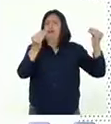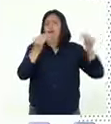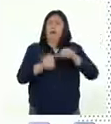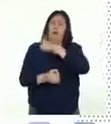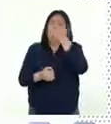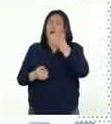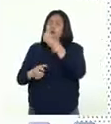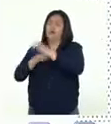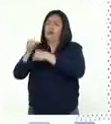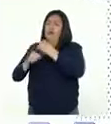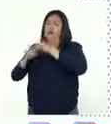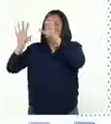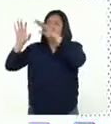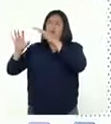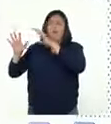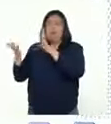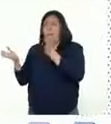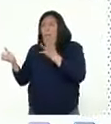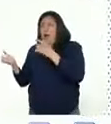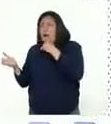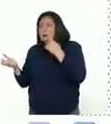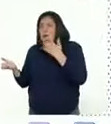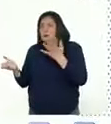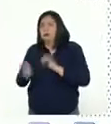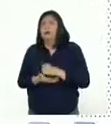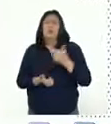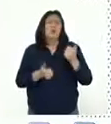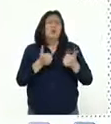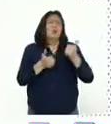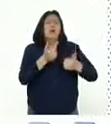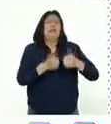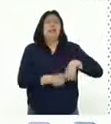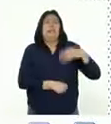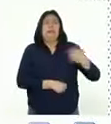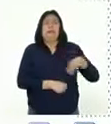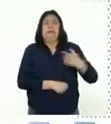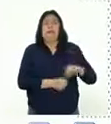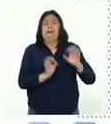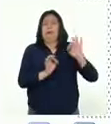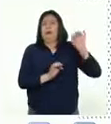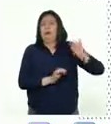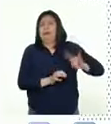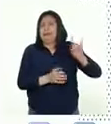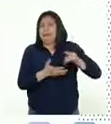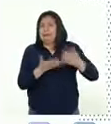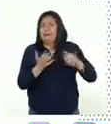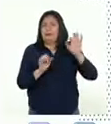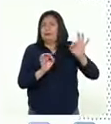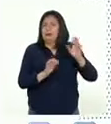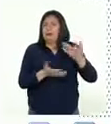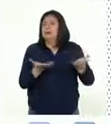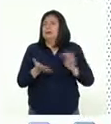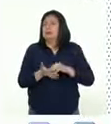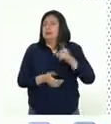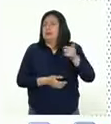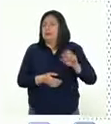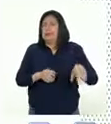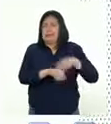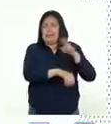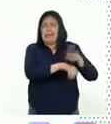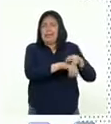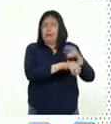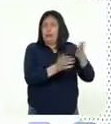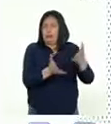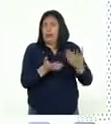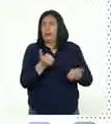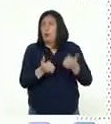en otros podemos tener sequías. ¿Cuáles son las emergencias más frecuentes? Entre fenómenos